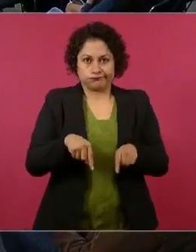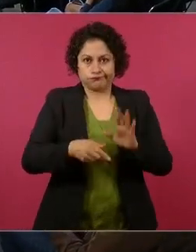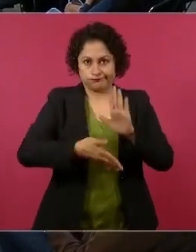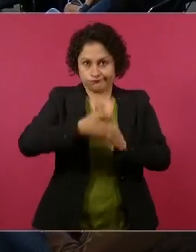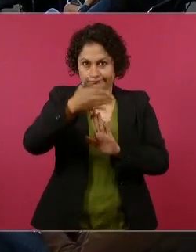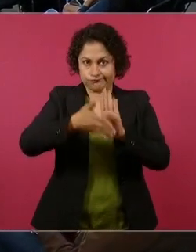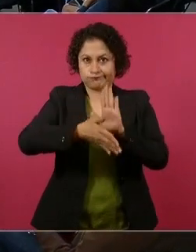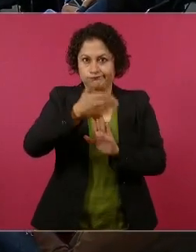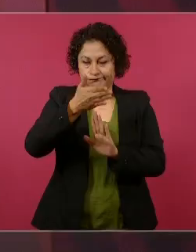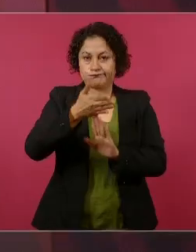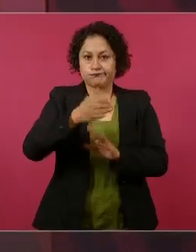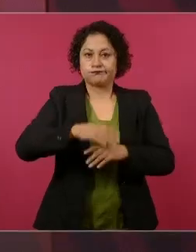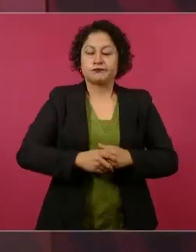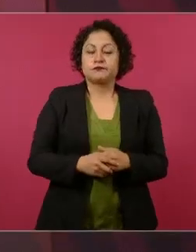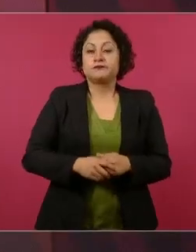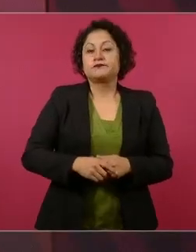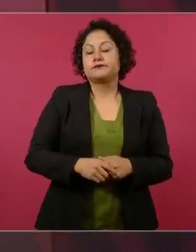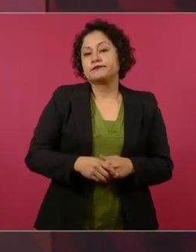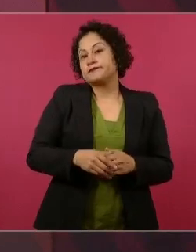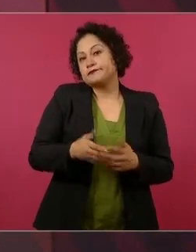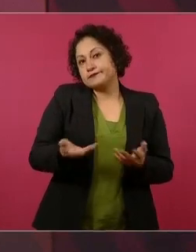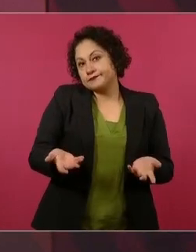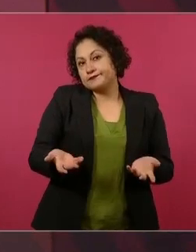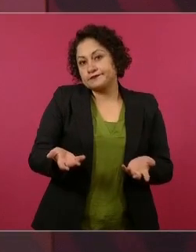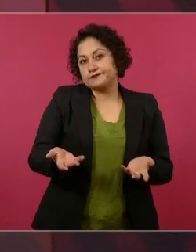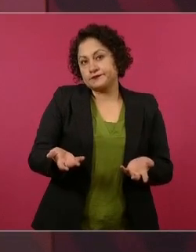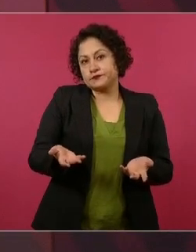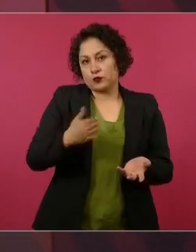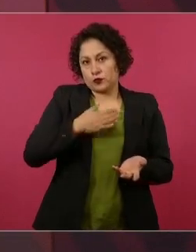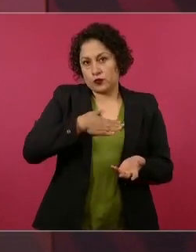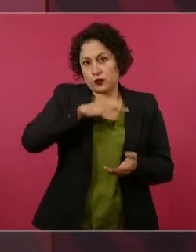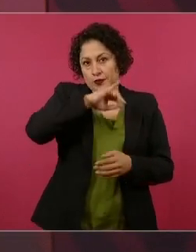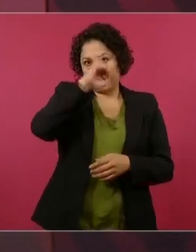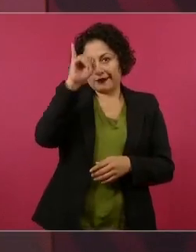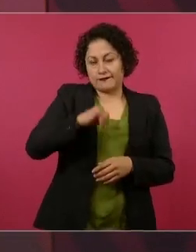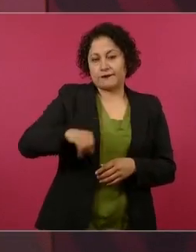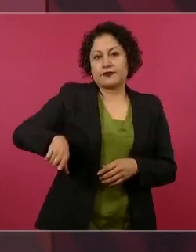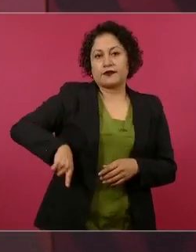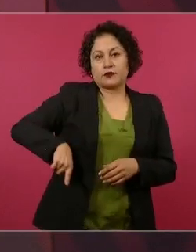Después los del Infonavit, en la época